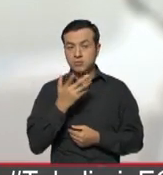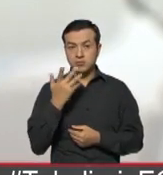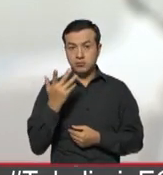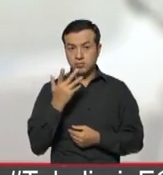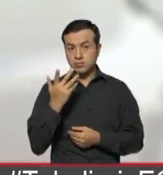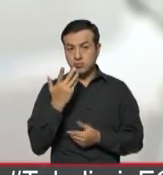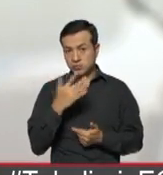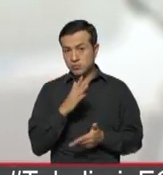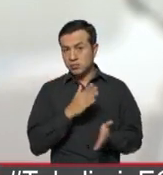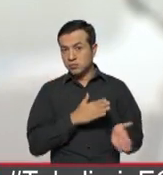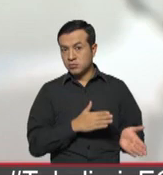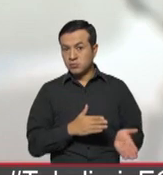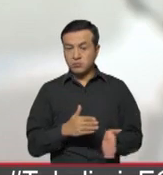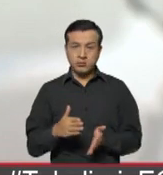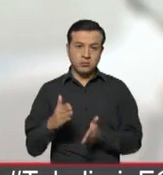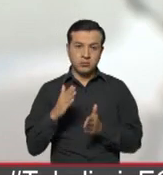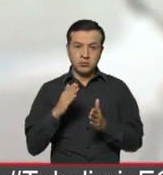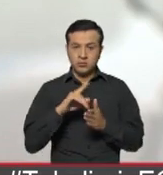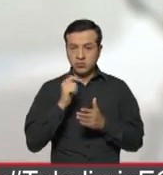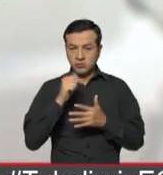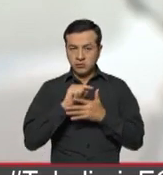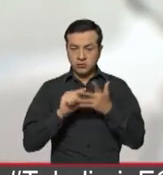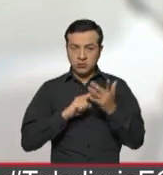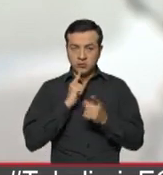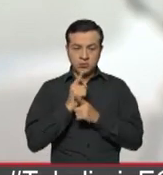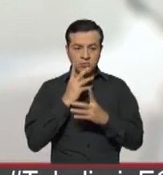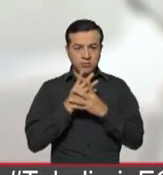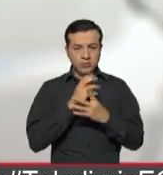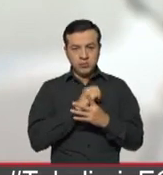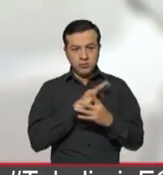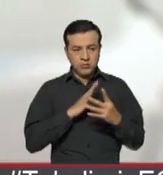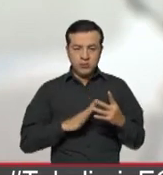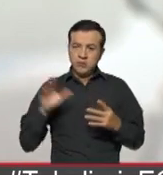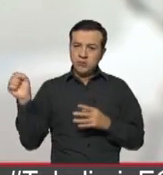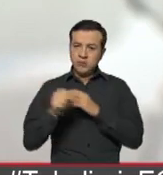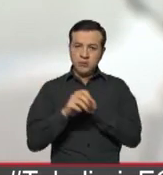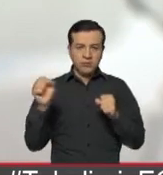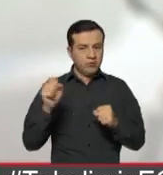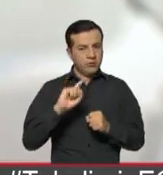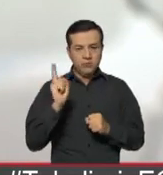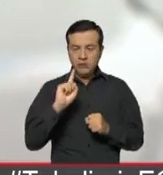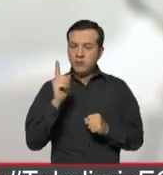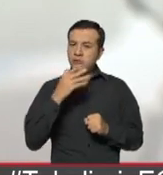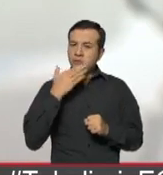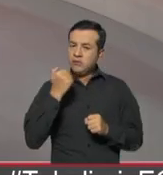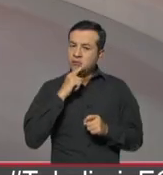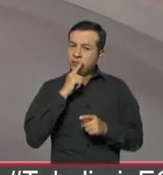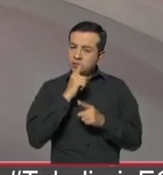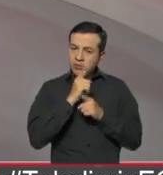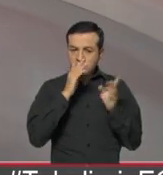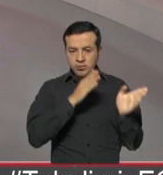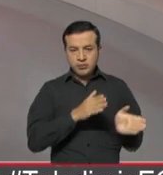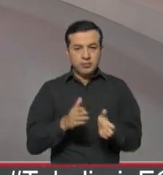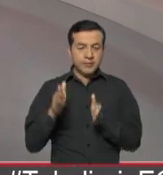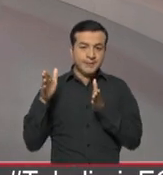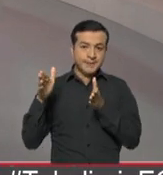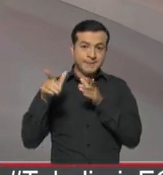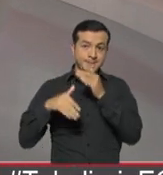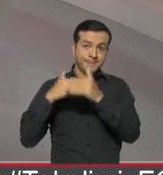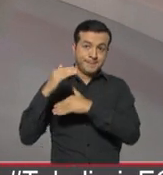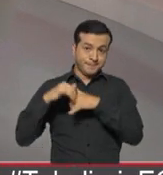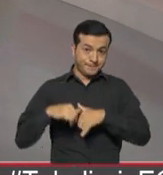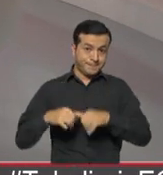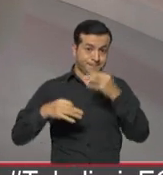estas medidas de alternativas para a la cárcel, ¿sí? se puedan otorgar, pero que por el otro lado los